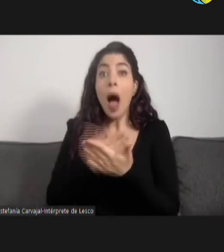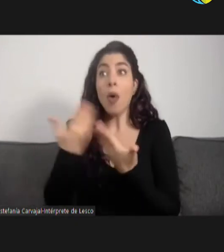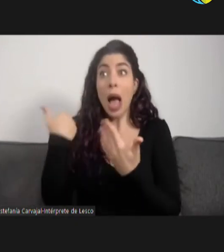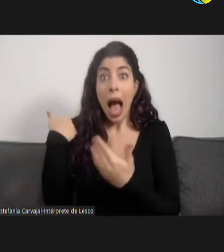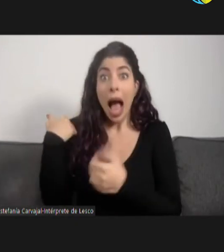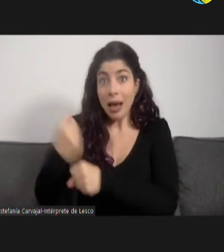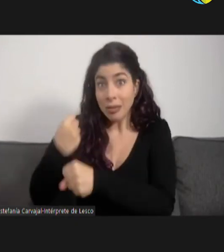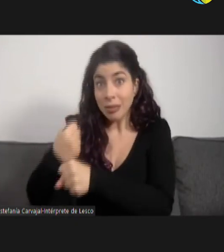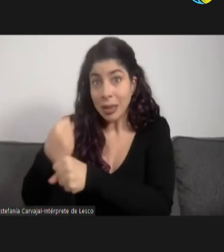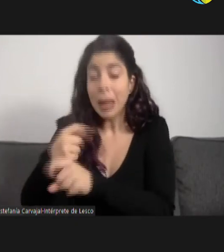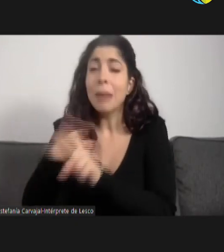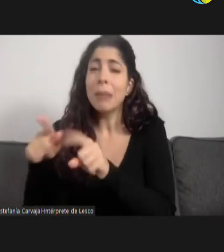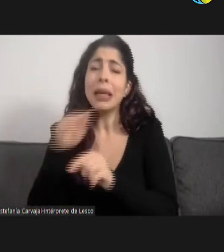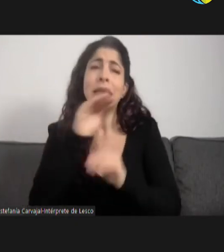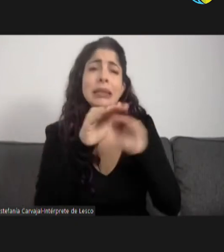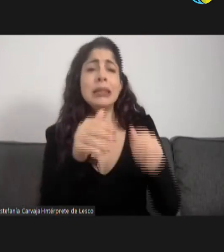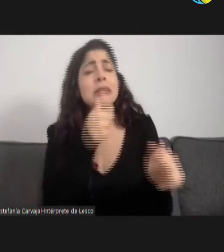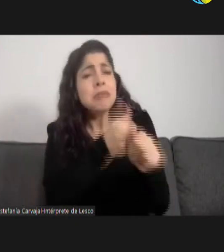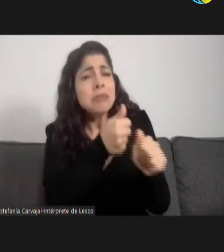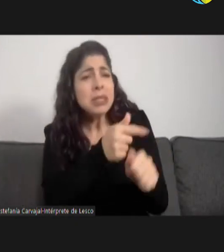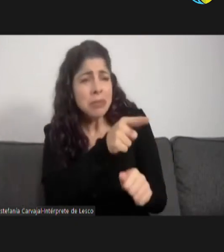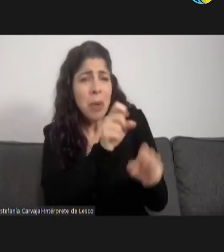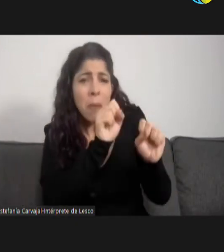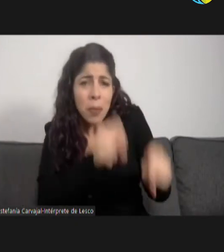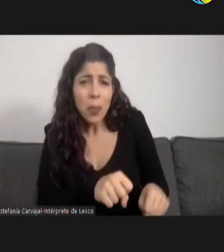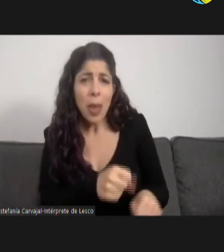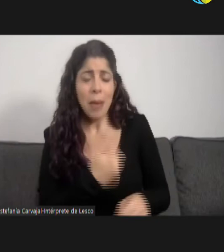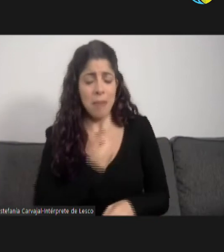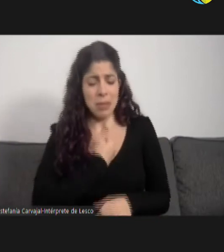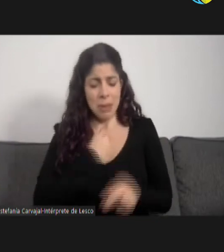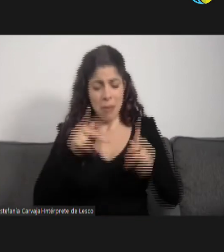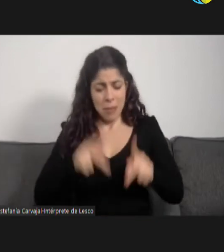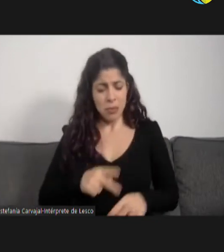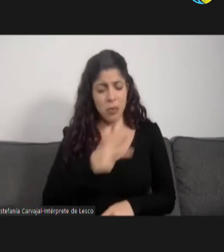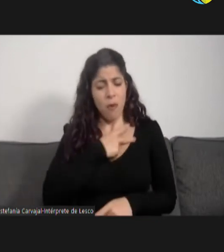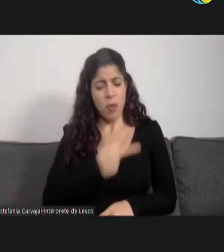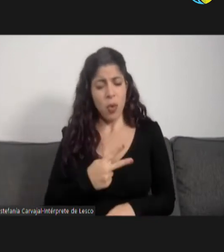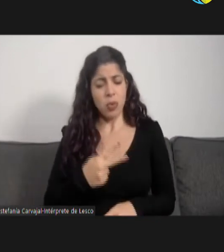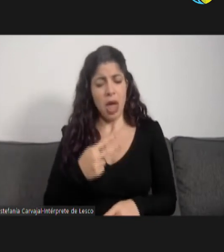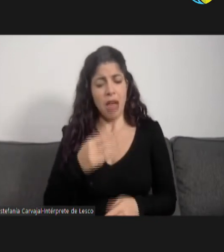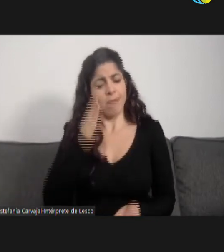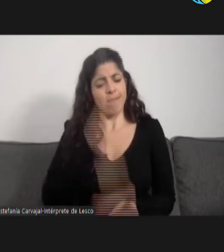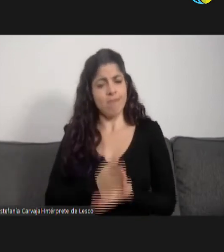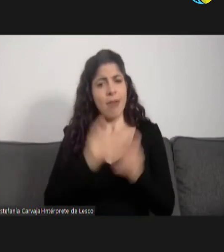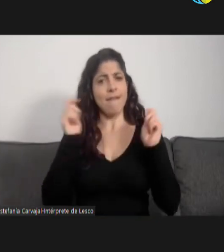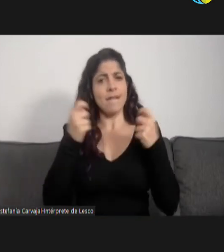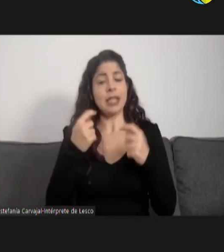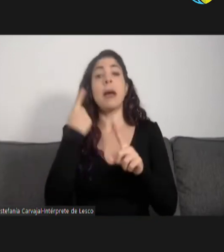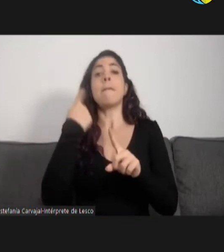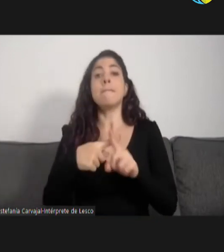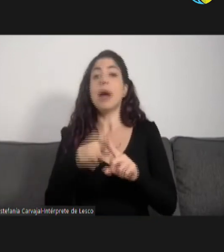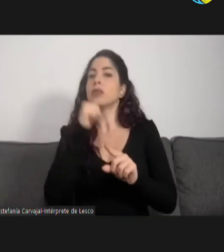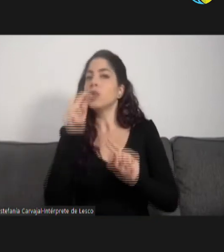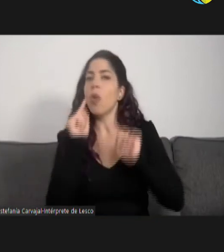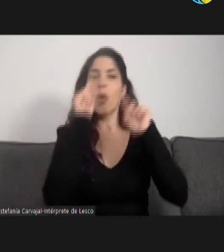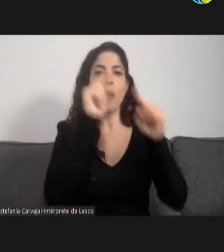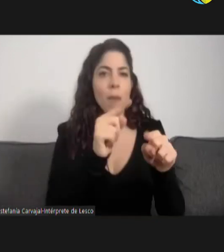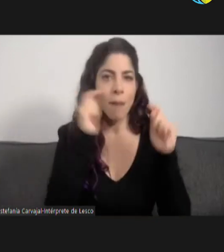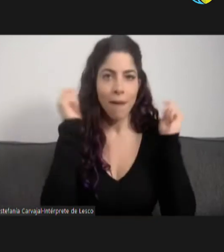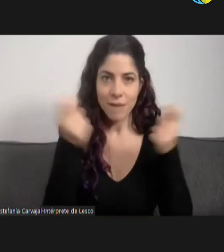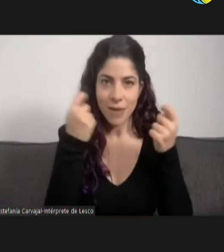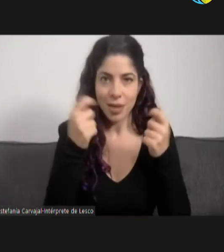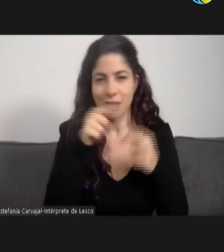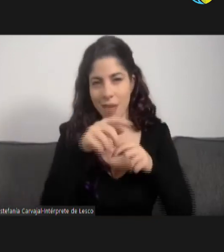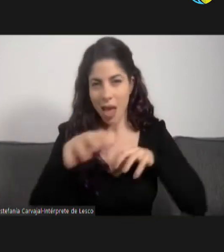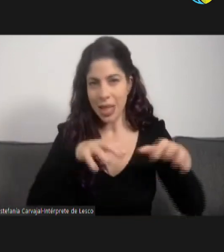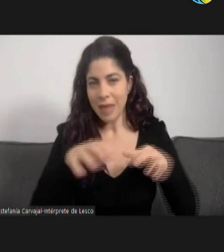llamado para que por voluntad propia las personas no las organicen y no asistan a este tipo de actividades. Y